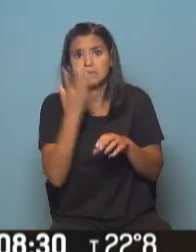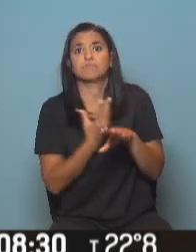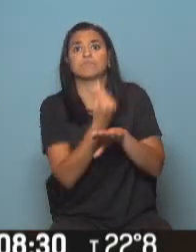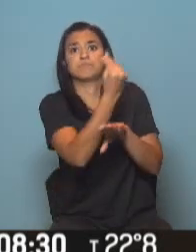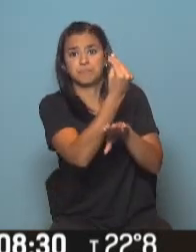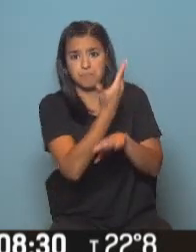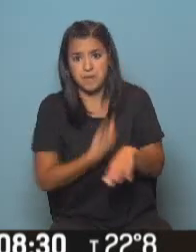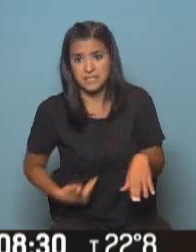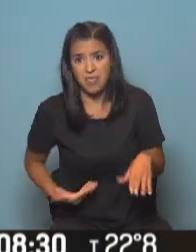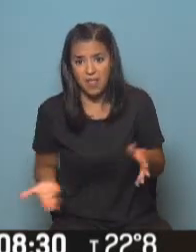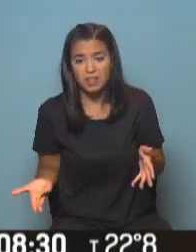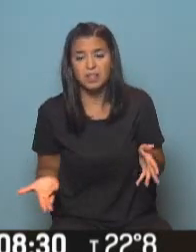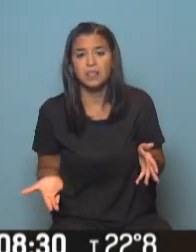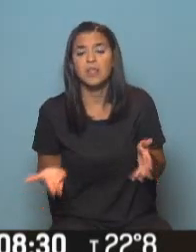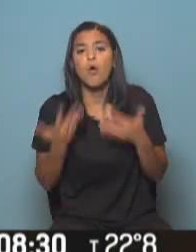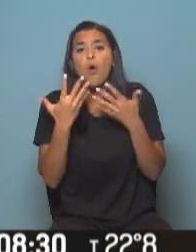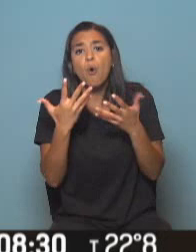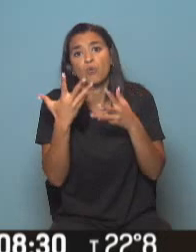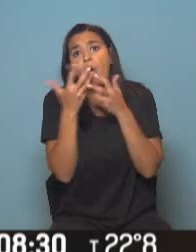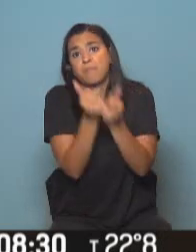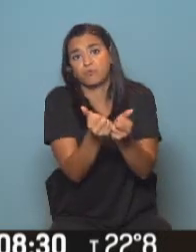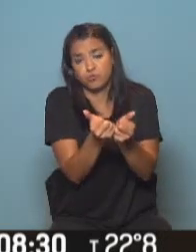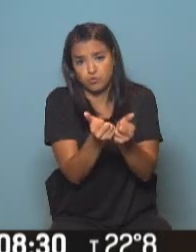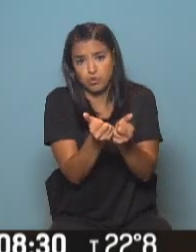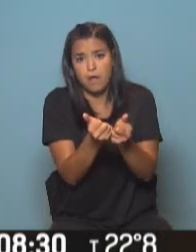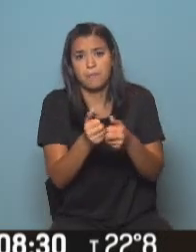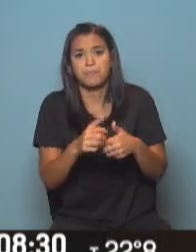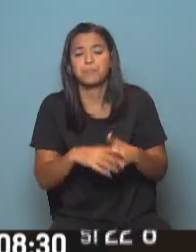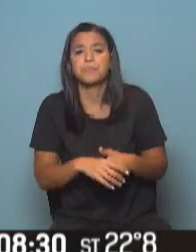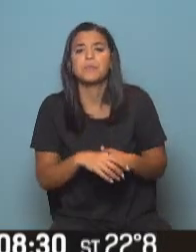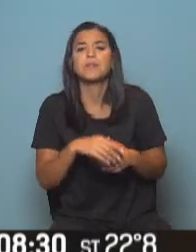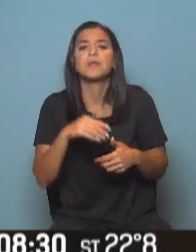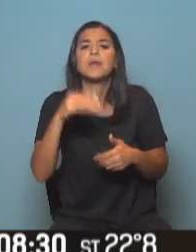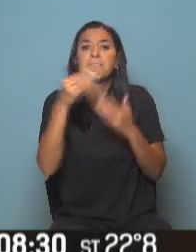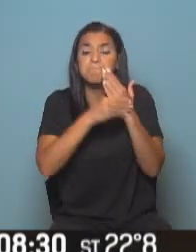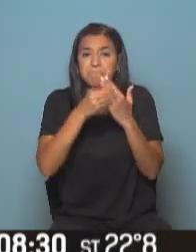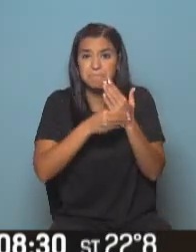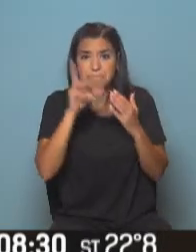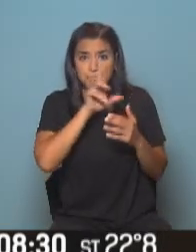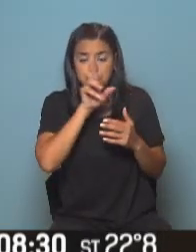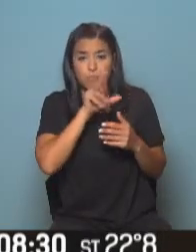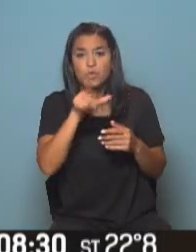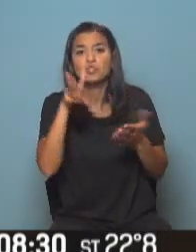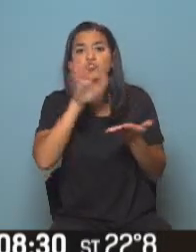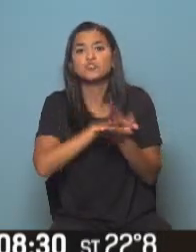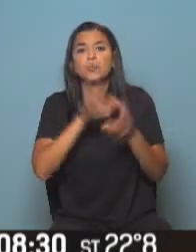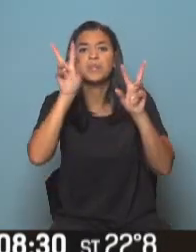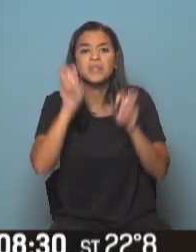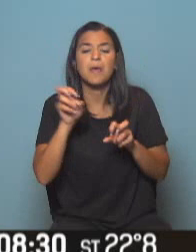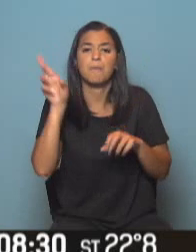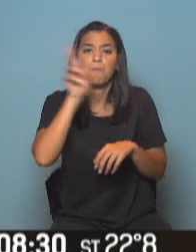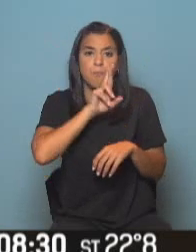bolsonaro y que por supuesto lo está apoyando de hecho la ministro que tiene que ver con las cuestiones de mujer